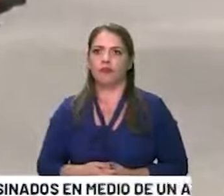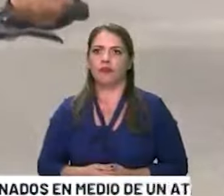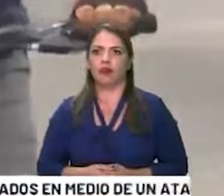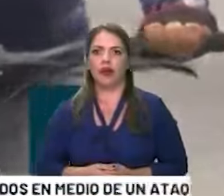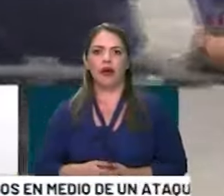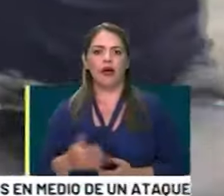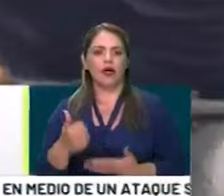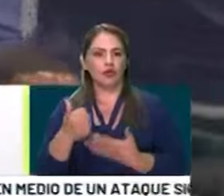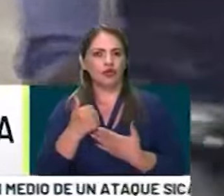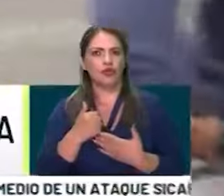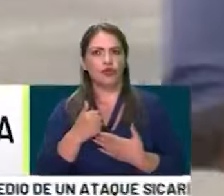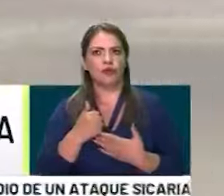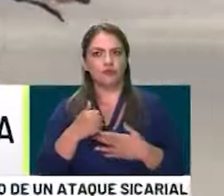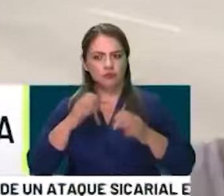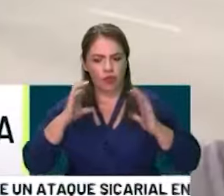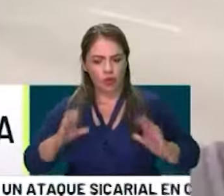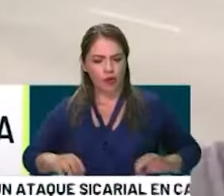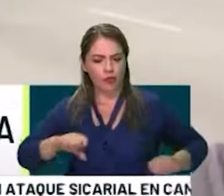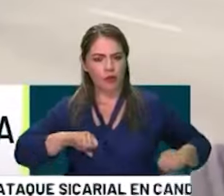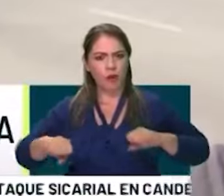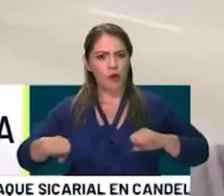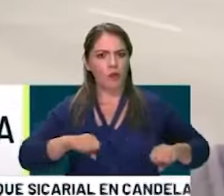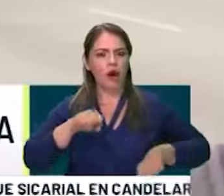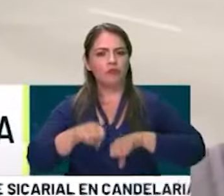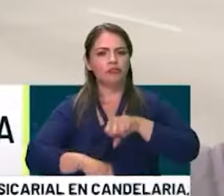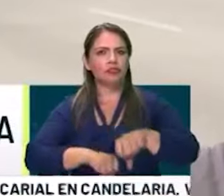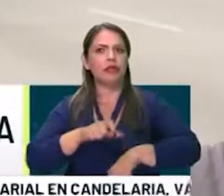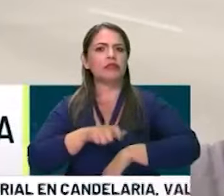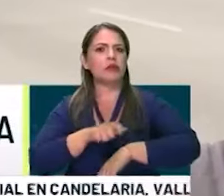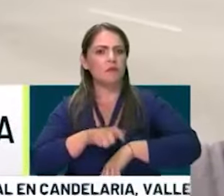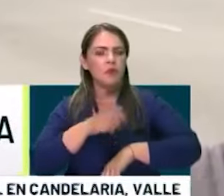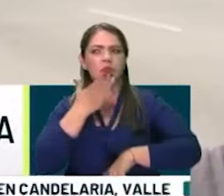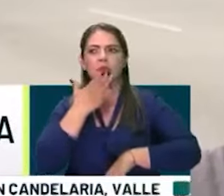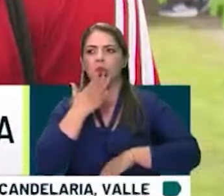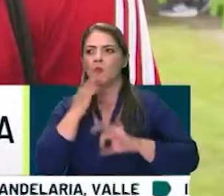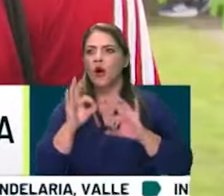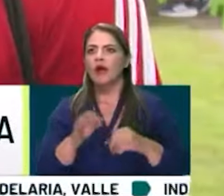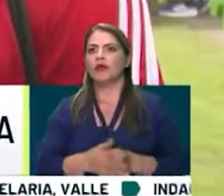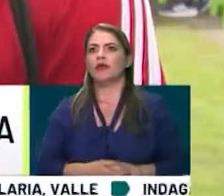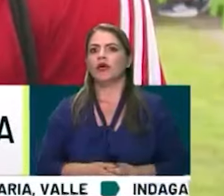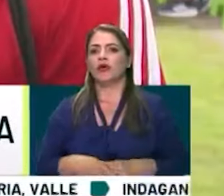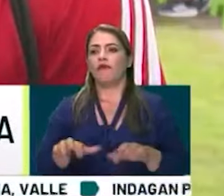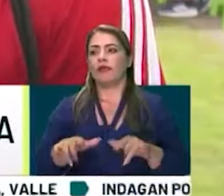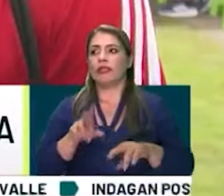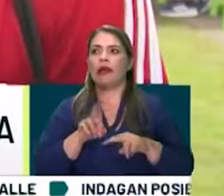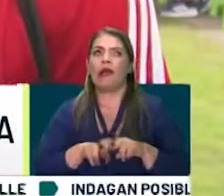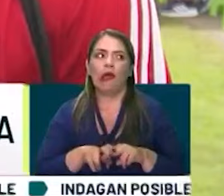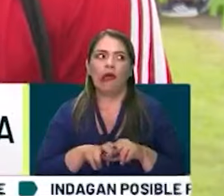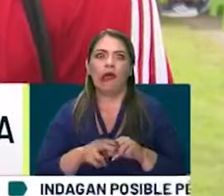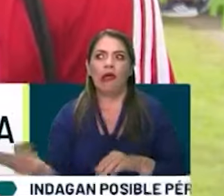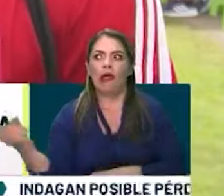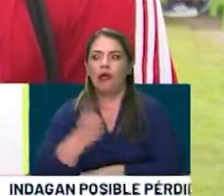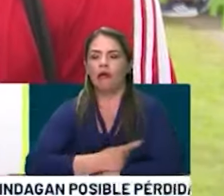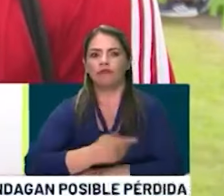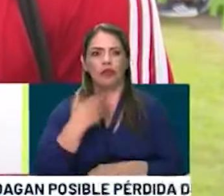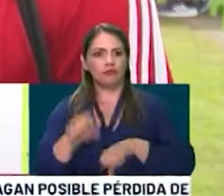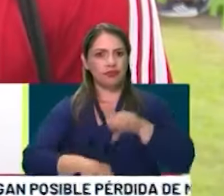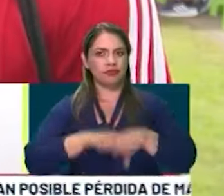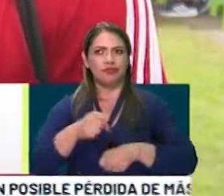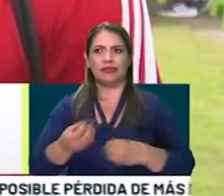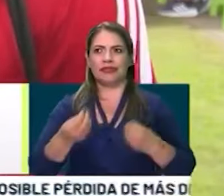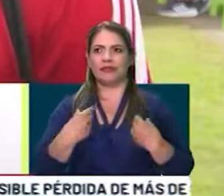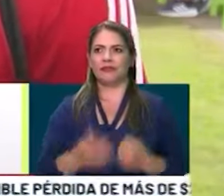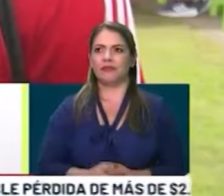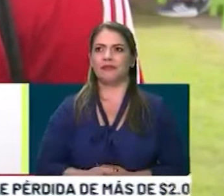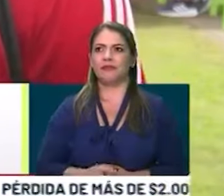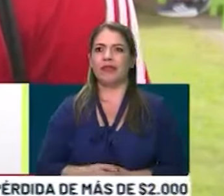forma, es un excelente ejercicio para esta época en la cual uno siempre está sentado en una oficina. Pues el transporte no está tan bueno